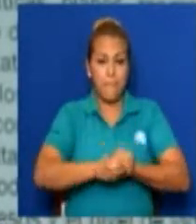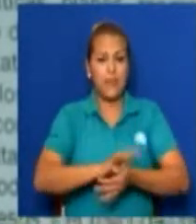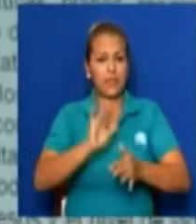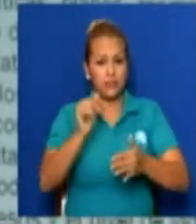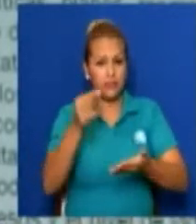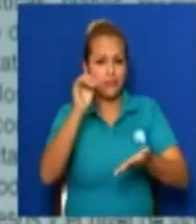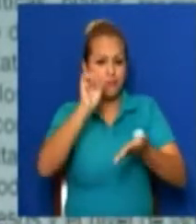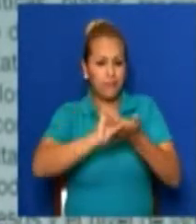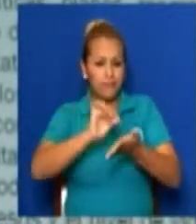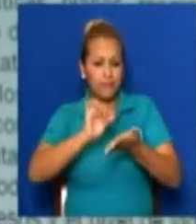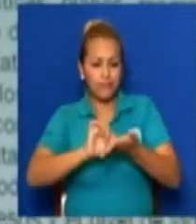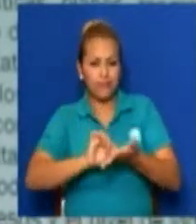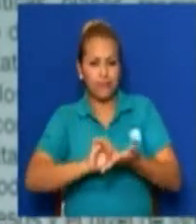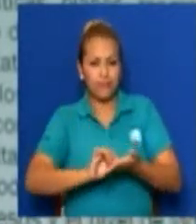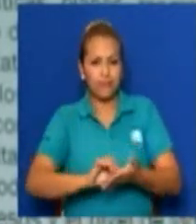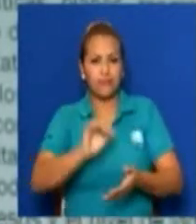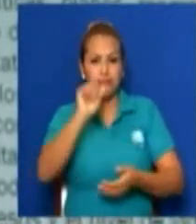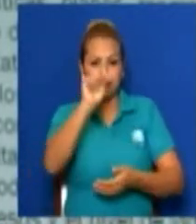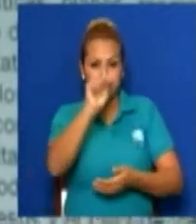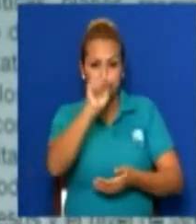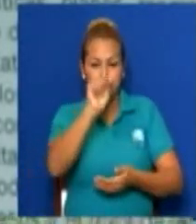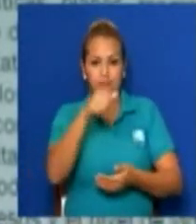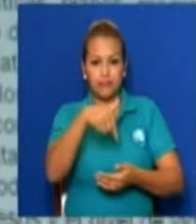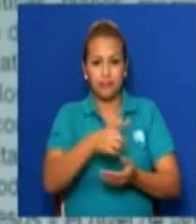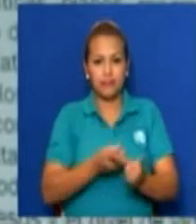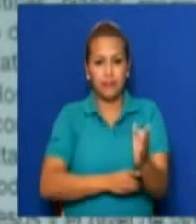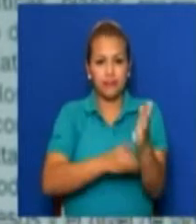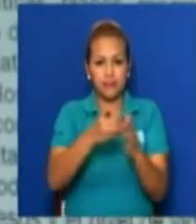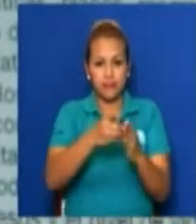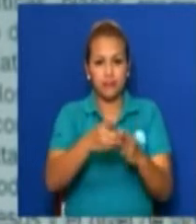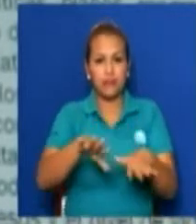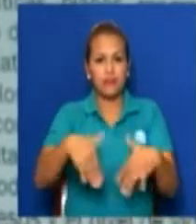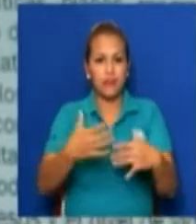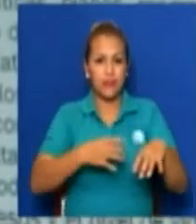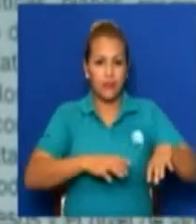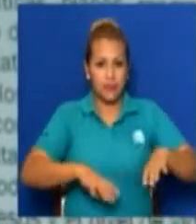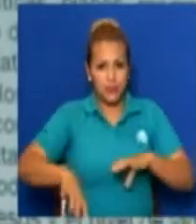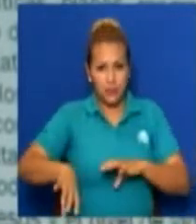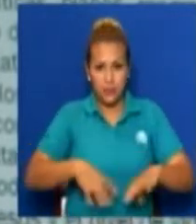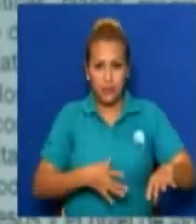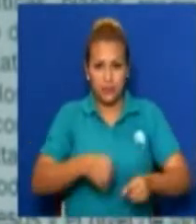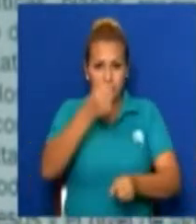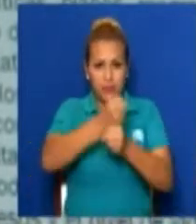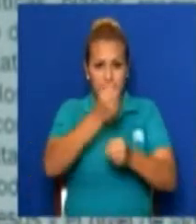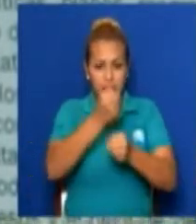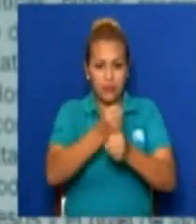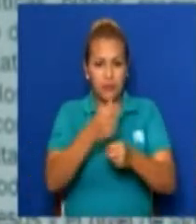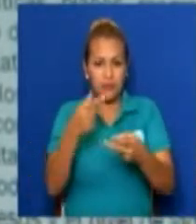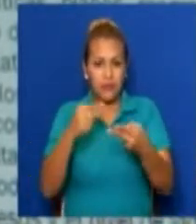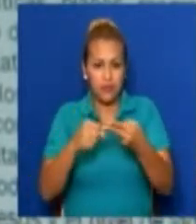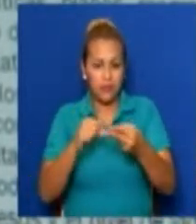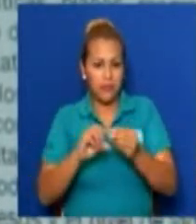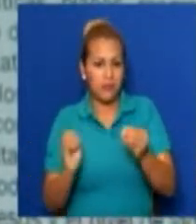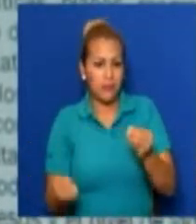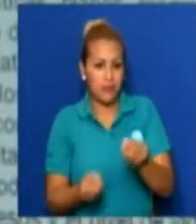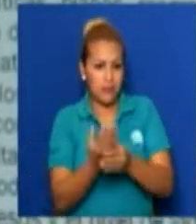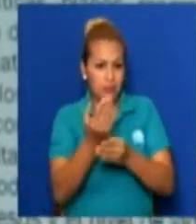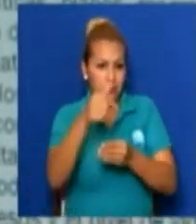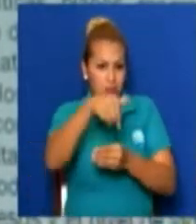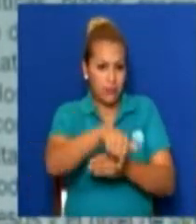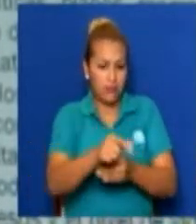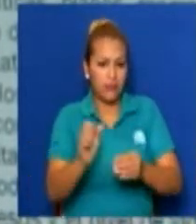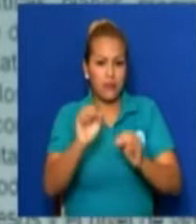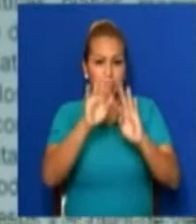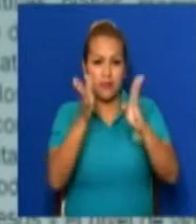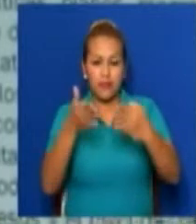apuntala a el desarrollo de las capacidades tecnológicas, laborales y productivas de las mujeres